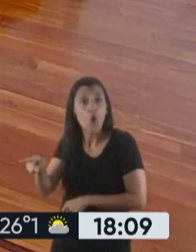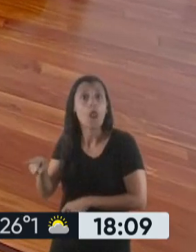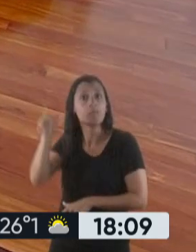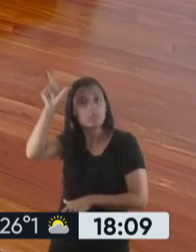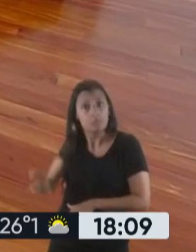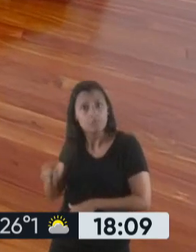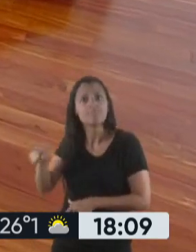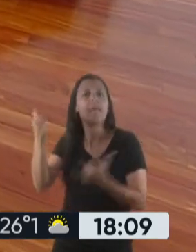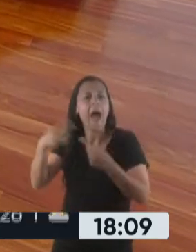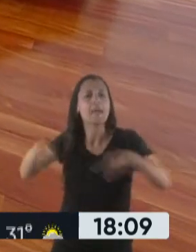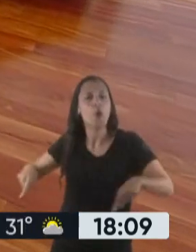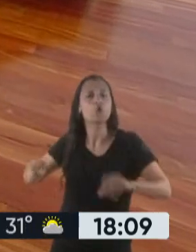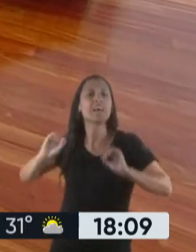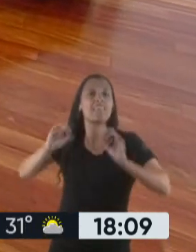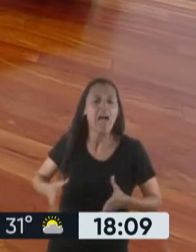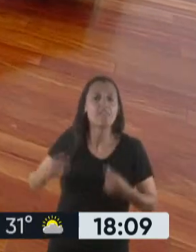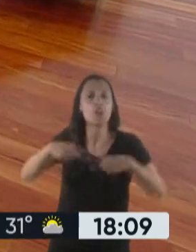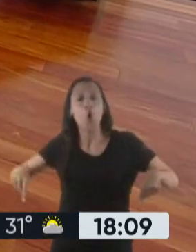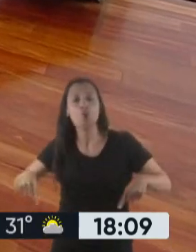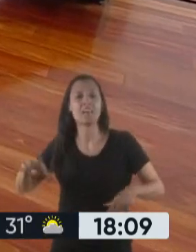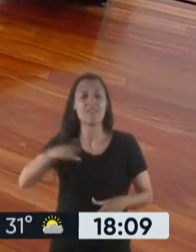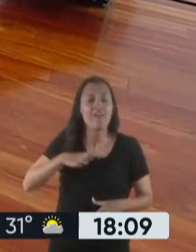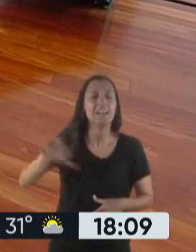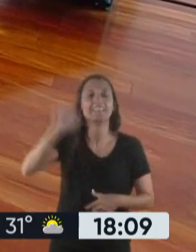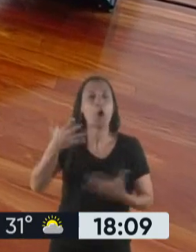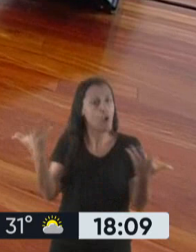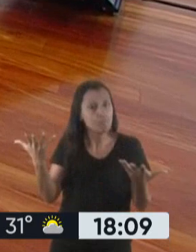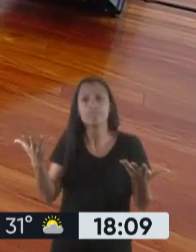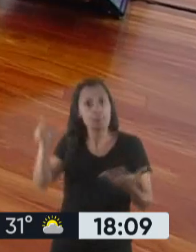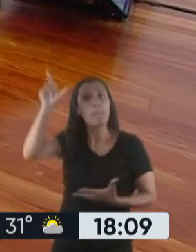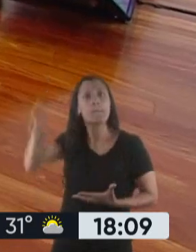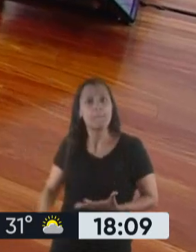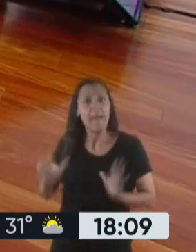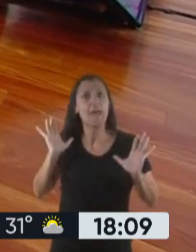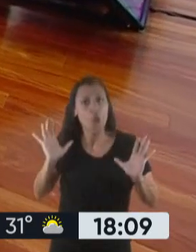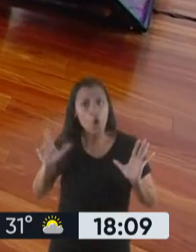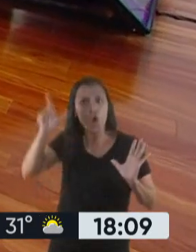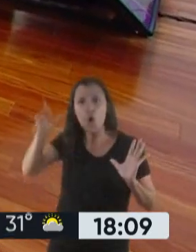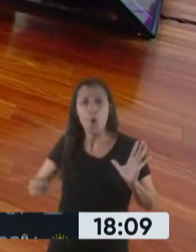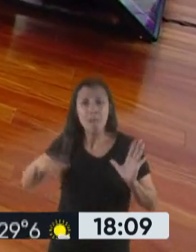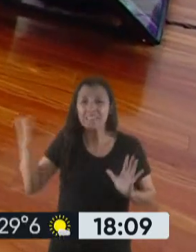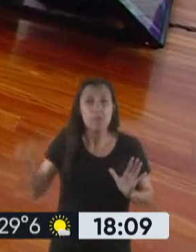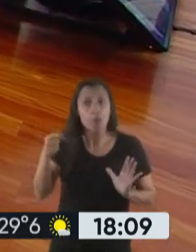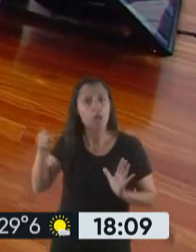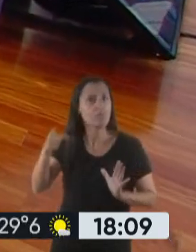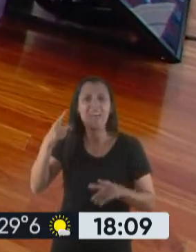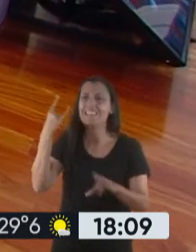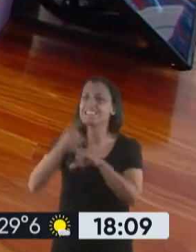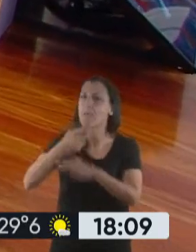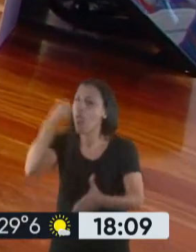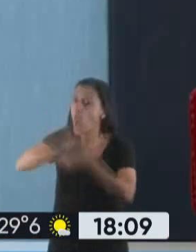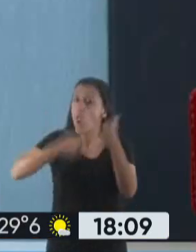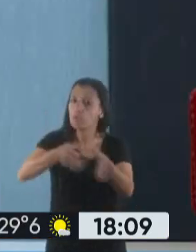sus propias debilidades, sus propias fortalezas, sus propias carencias, pero nunca dejó de apostar a